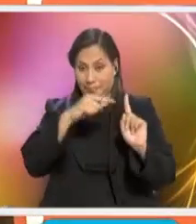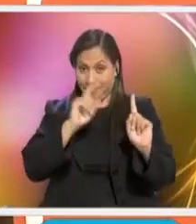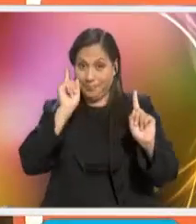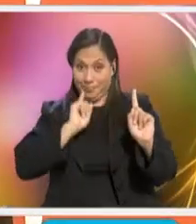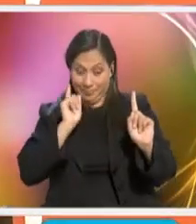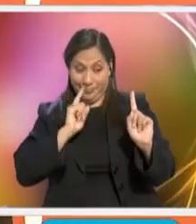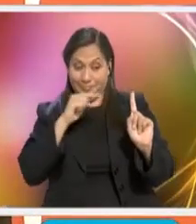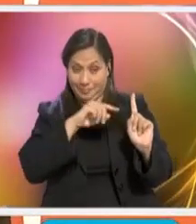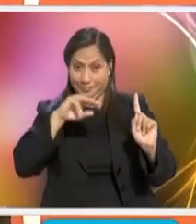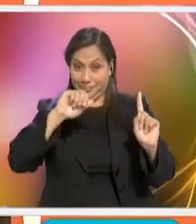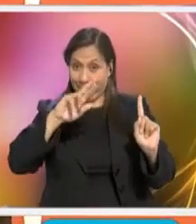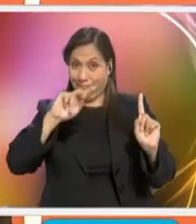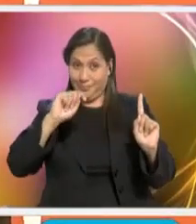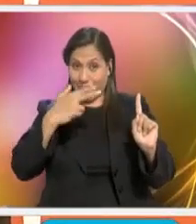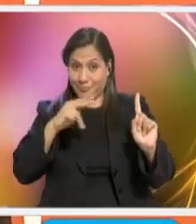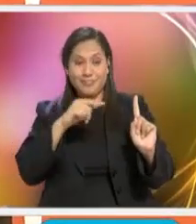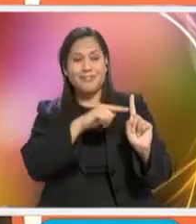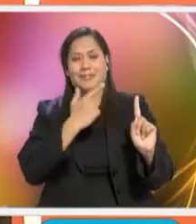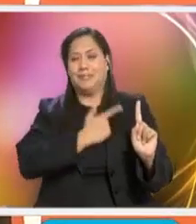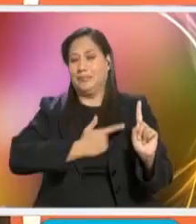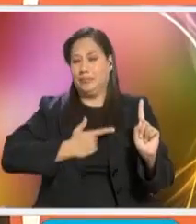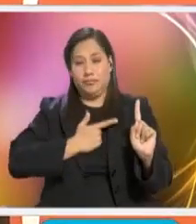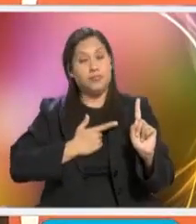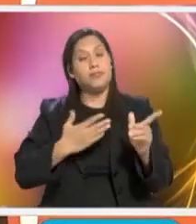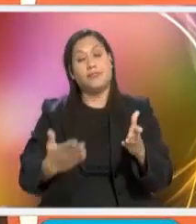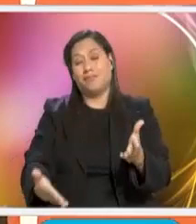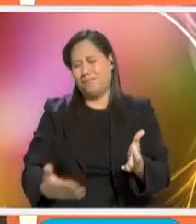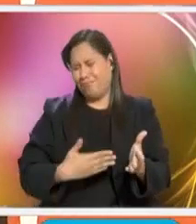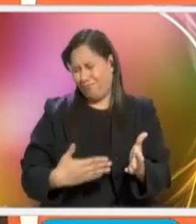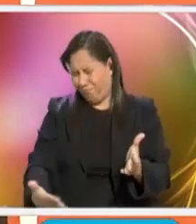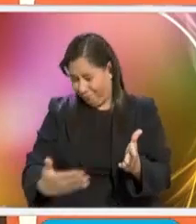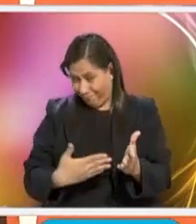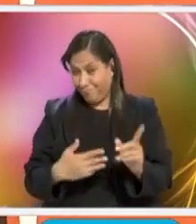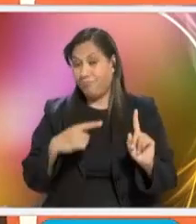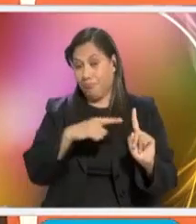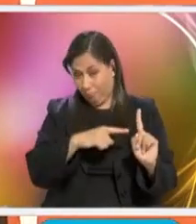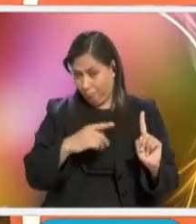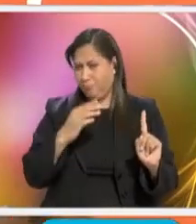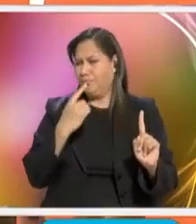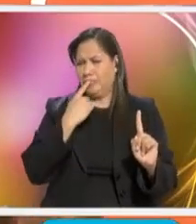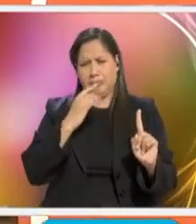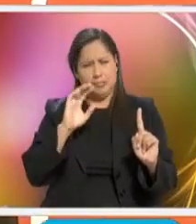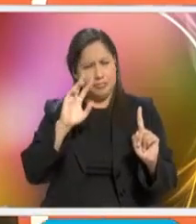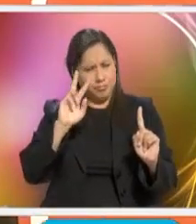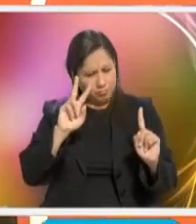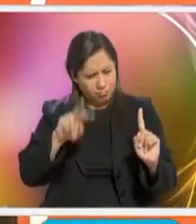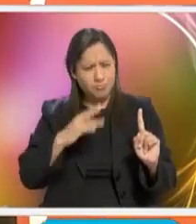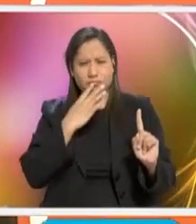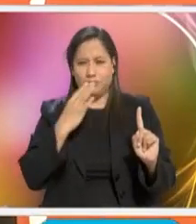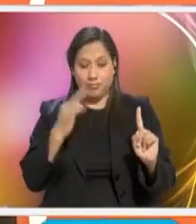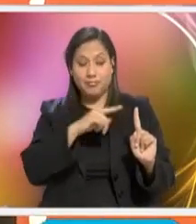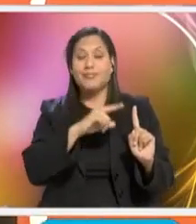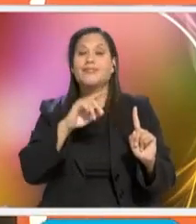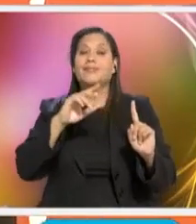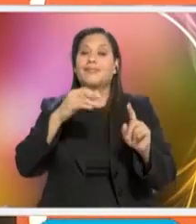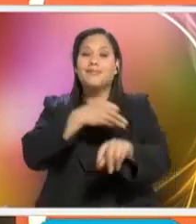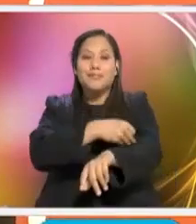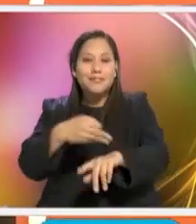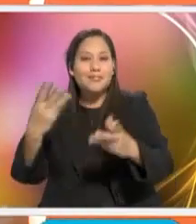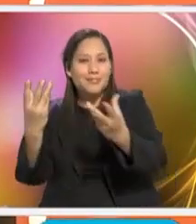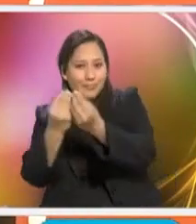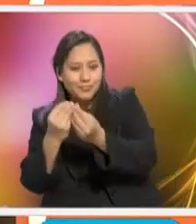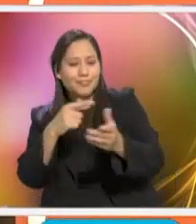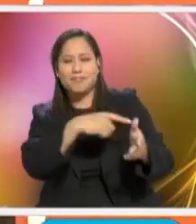es una señora que le encanta cocinar, que la verdad se le da. En todas las reuniones familiares siempre